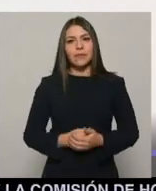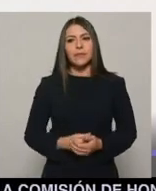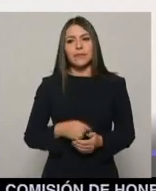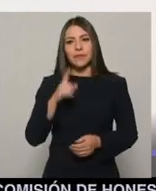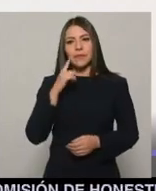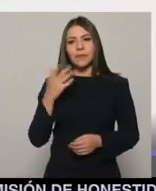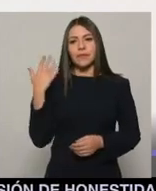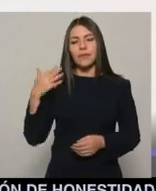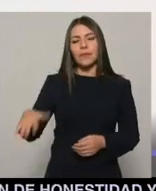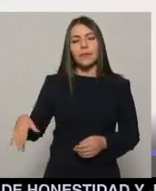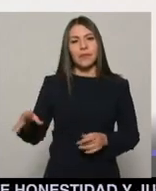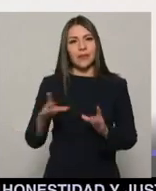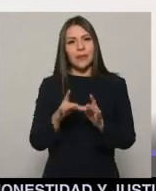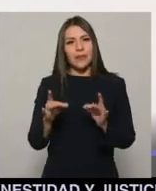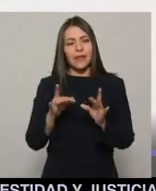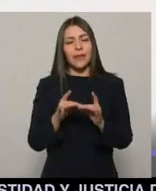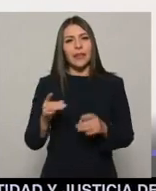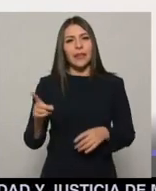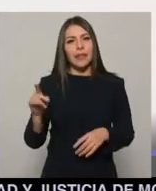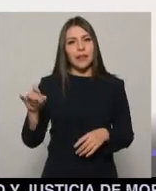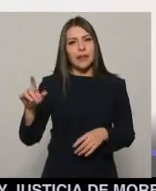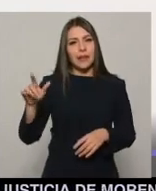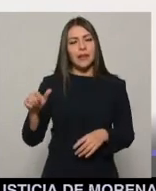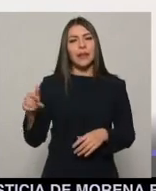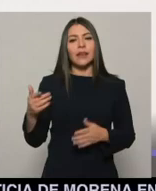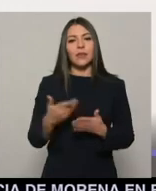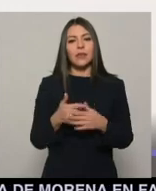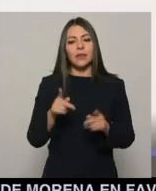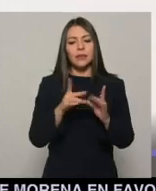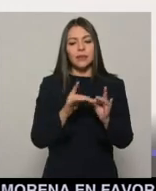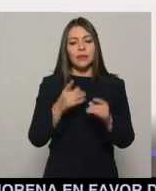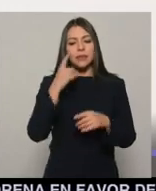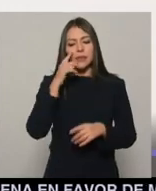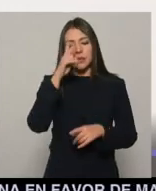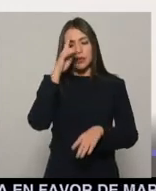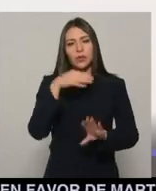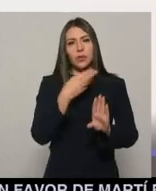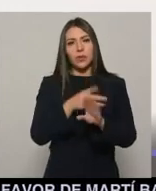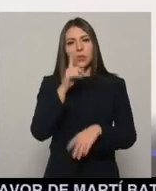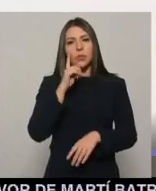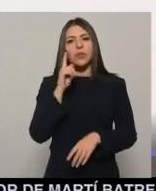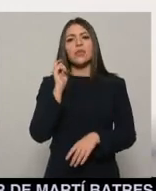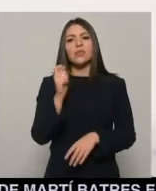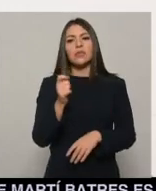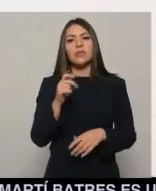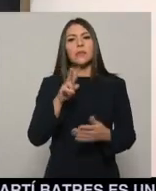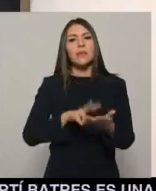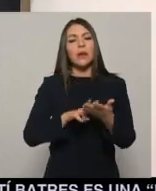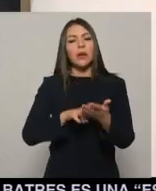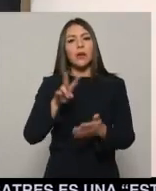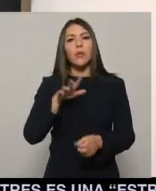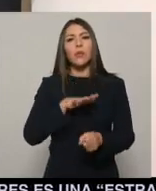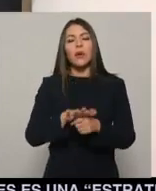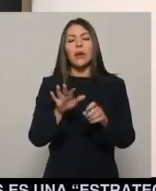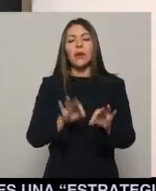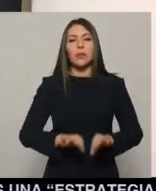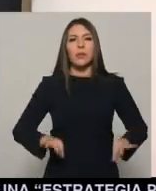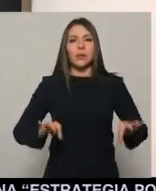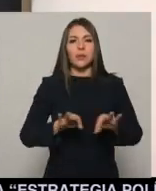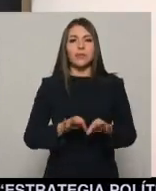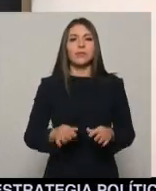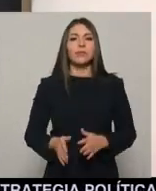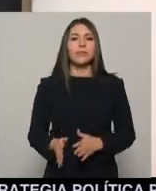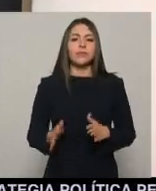estamos aquí para hablar de la violencia de género y lo que realmente importa. Claro, y también nos acompaña